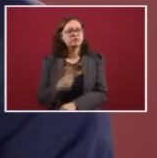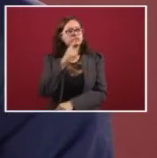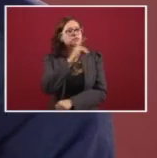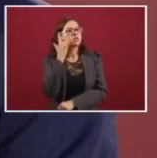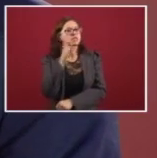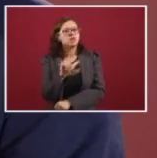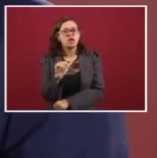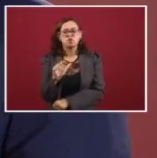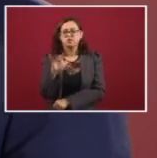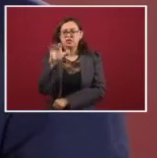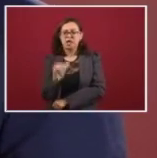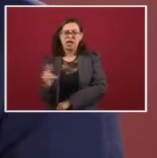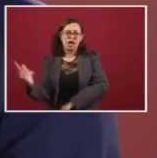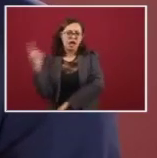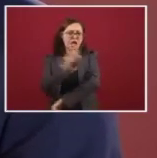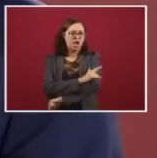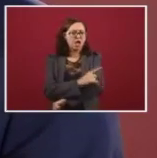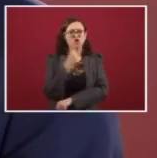Santa Lucía